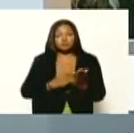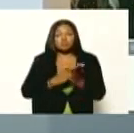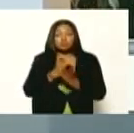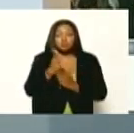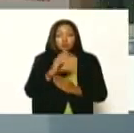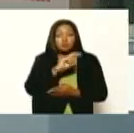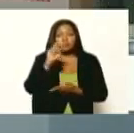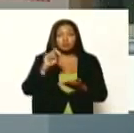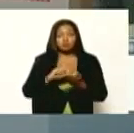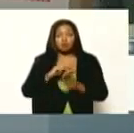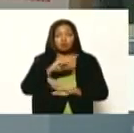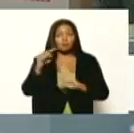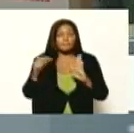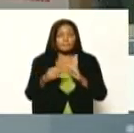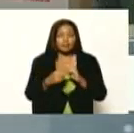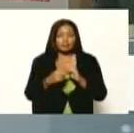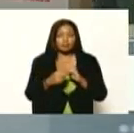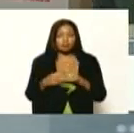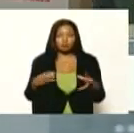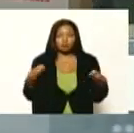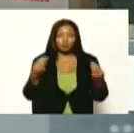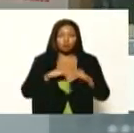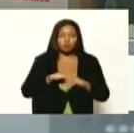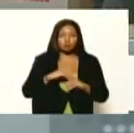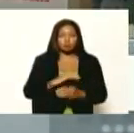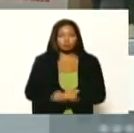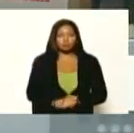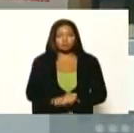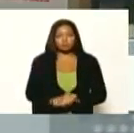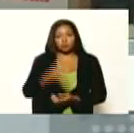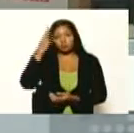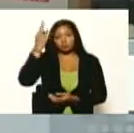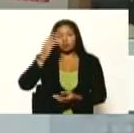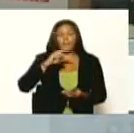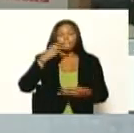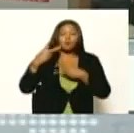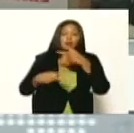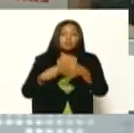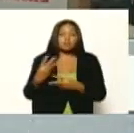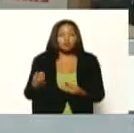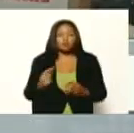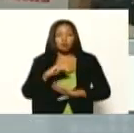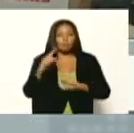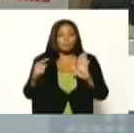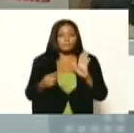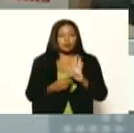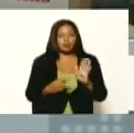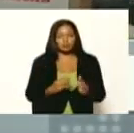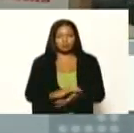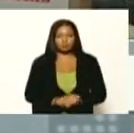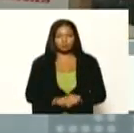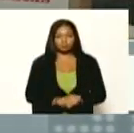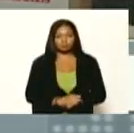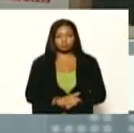nacional completa y en su conjunto, de su Consejo Político Nacional completa y en su conjunto.